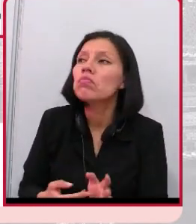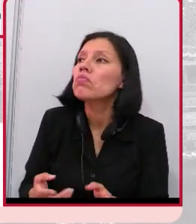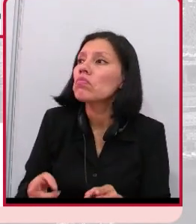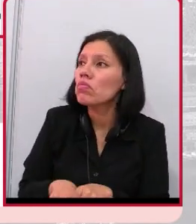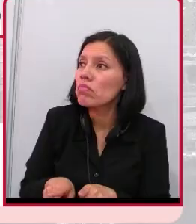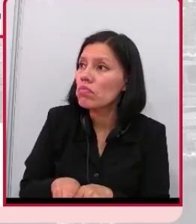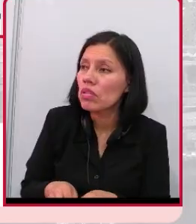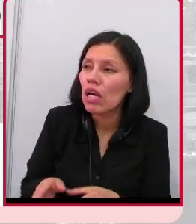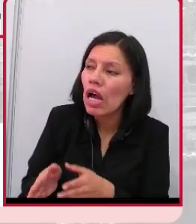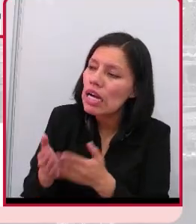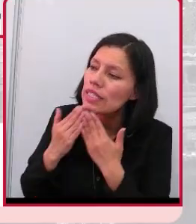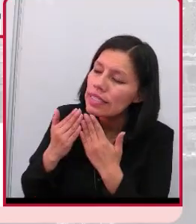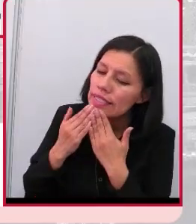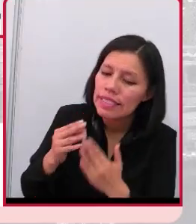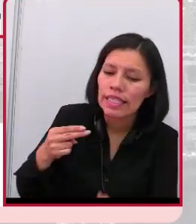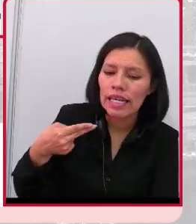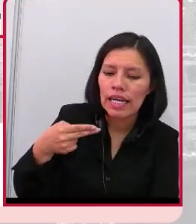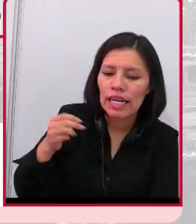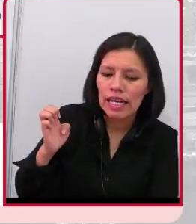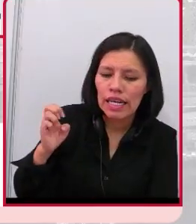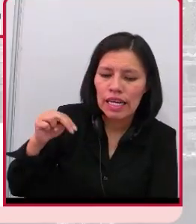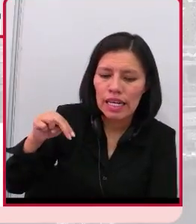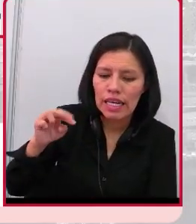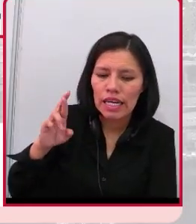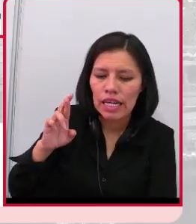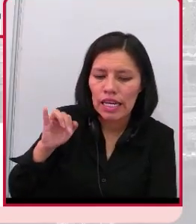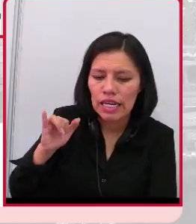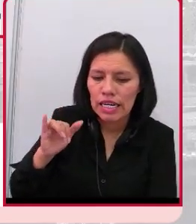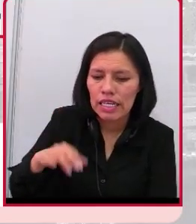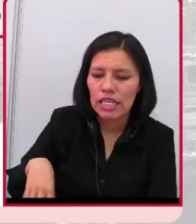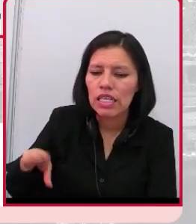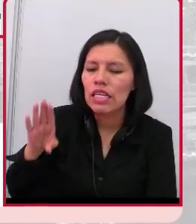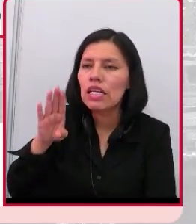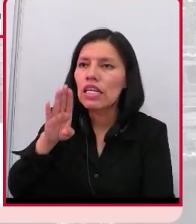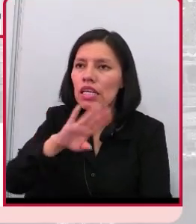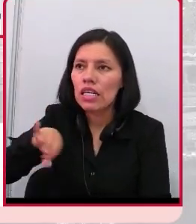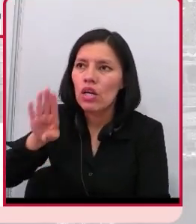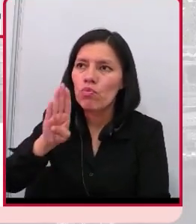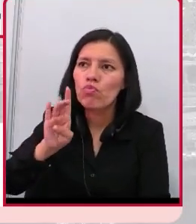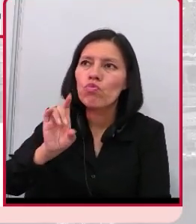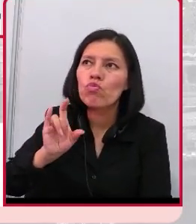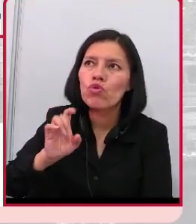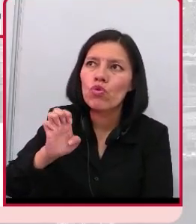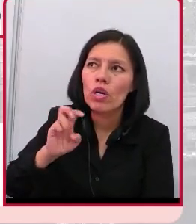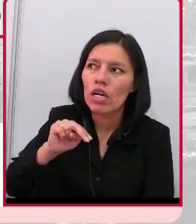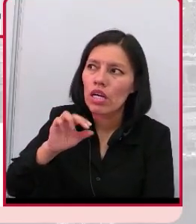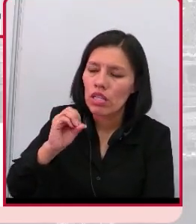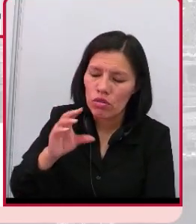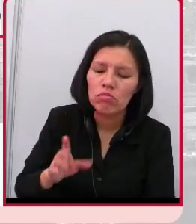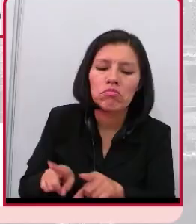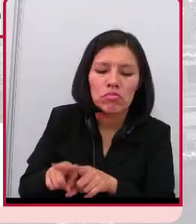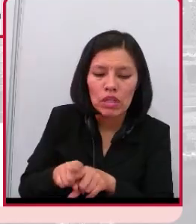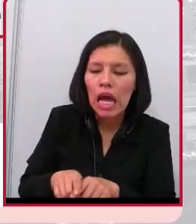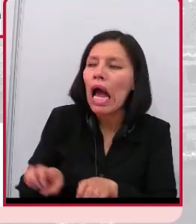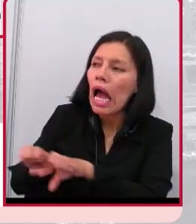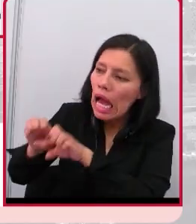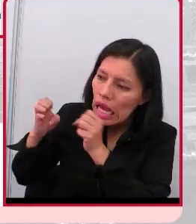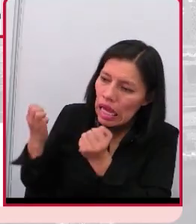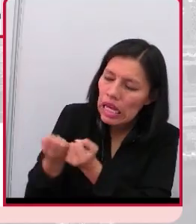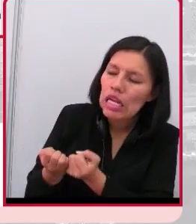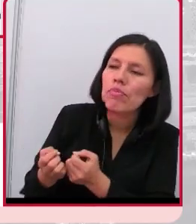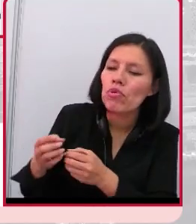es el metalurgista senior, quien es coautor de esta presentación, a mi equipo de laboratorio metalúrgico y